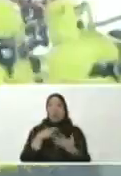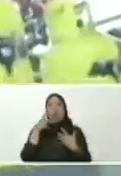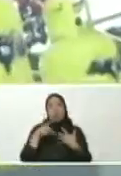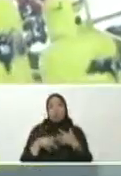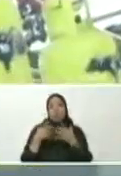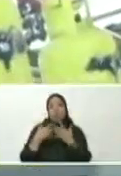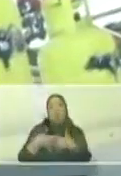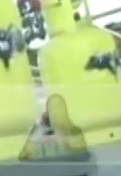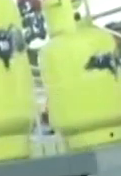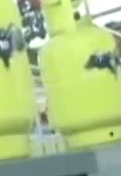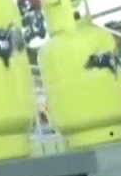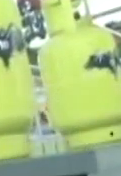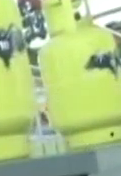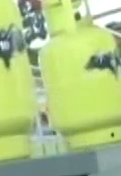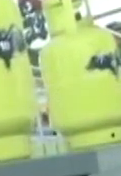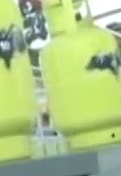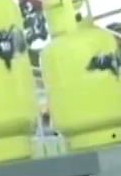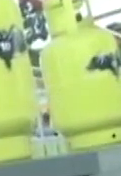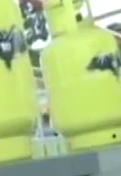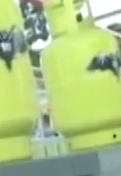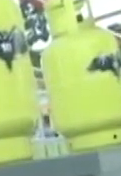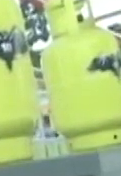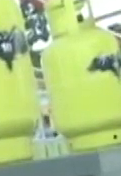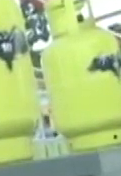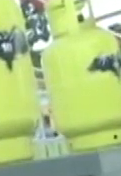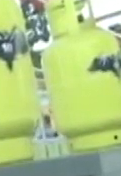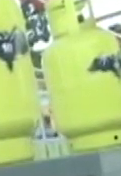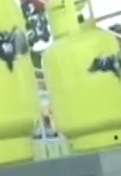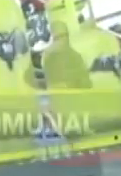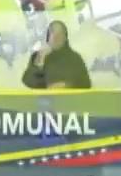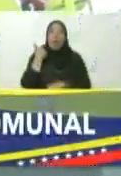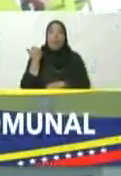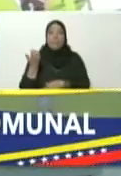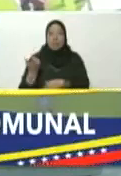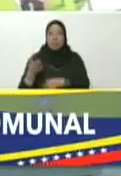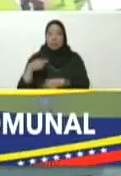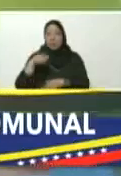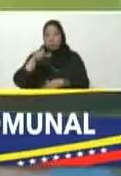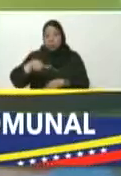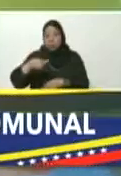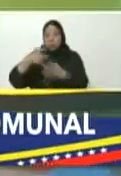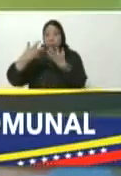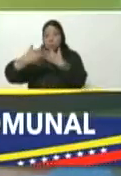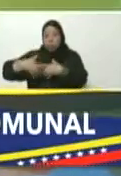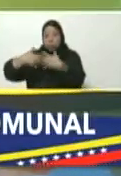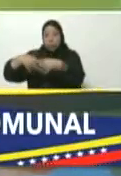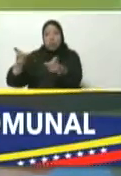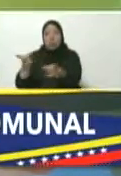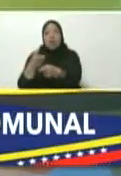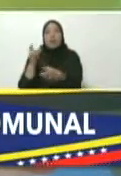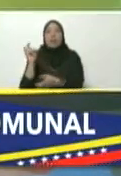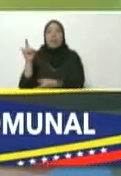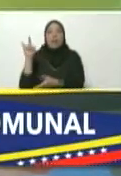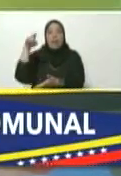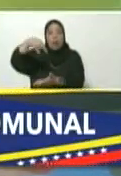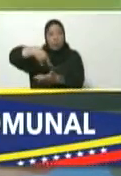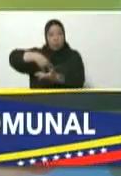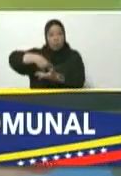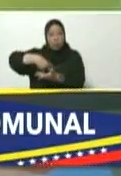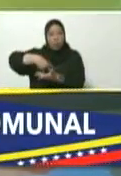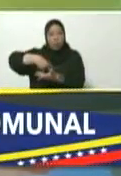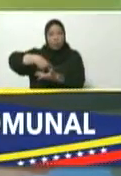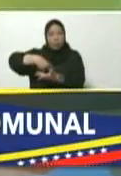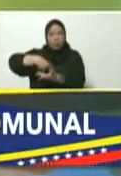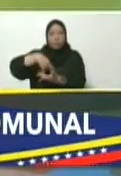presidente, fue construida con manos carabobeñas, con manos de la Corporación del Gas de Carabobo. Y fíjense cómo